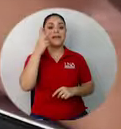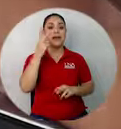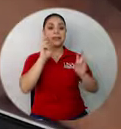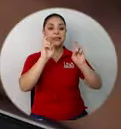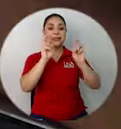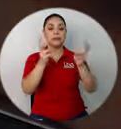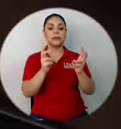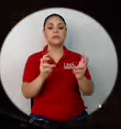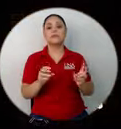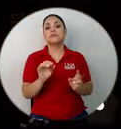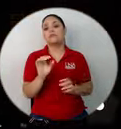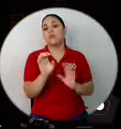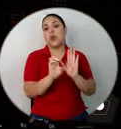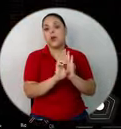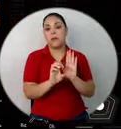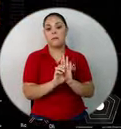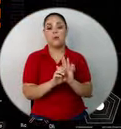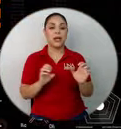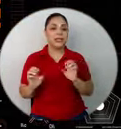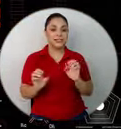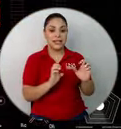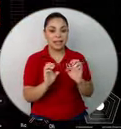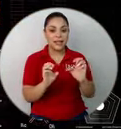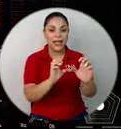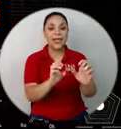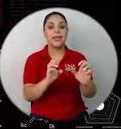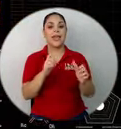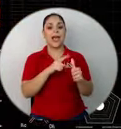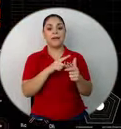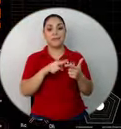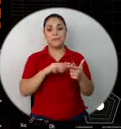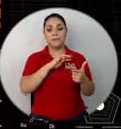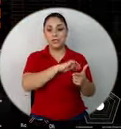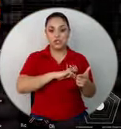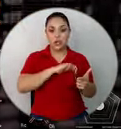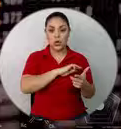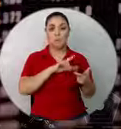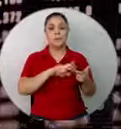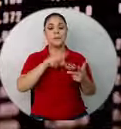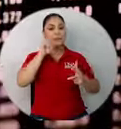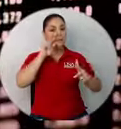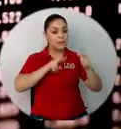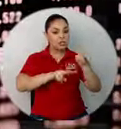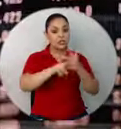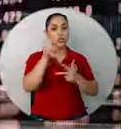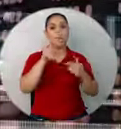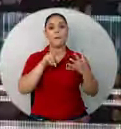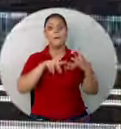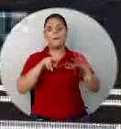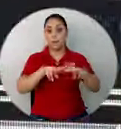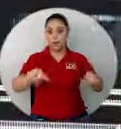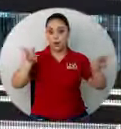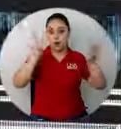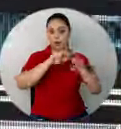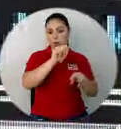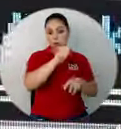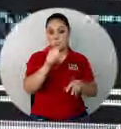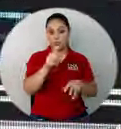como la estrategia, la misión, visión, valores de la organización y demás. Ahora bien, hay